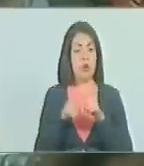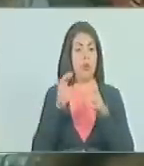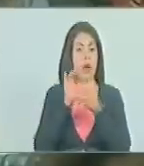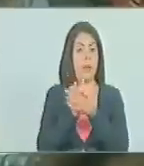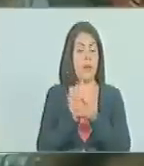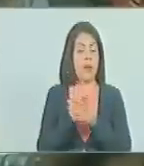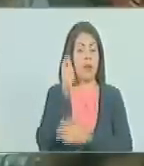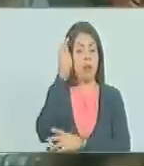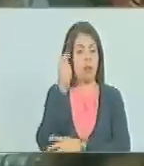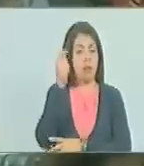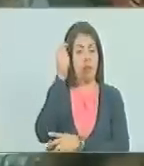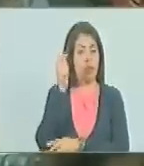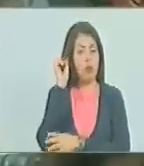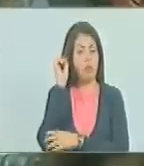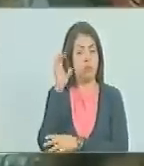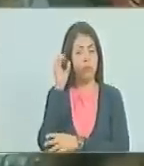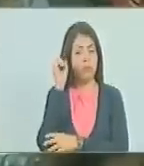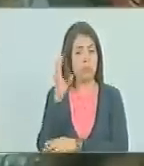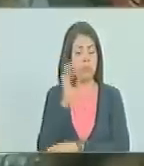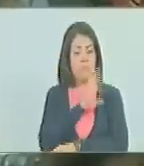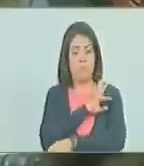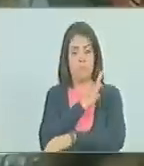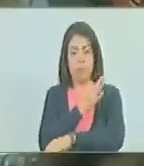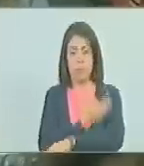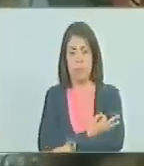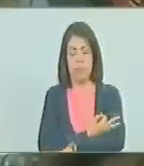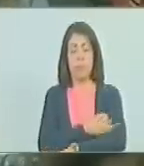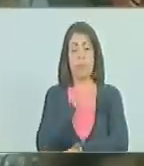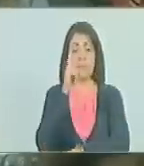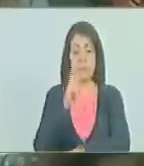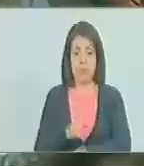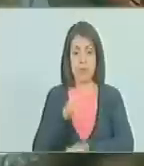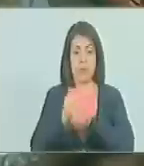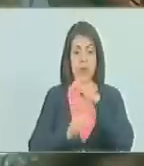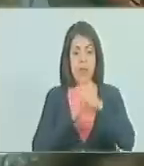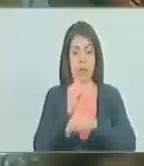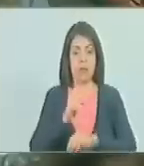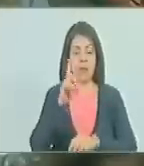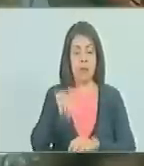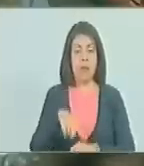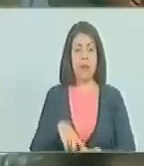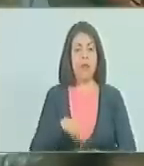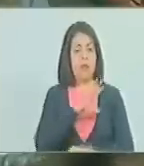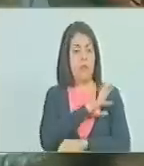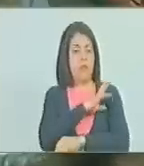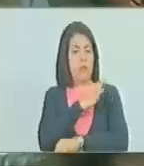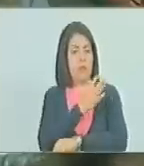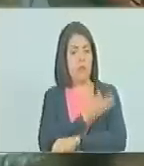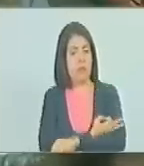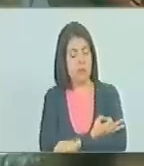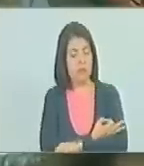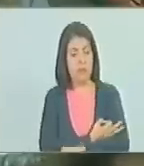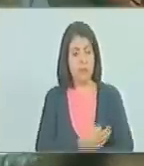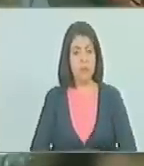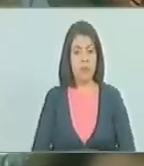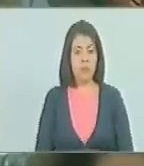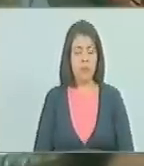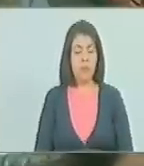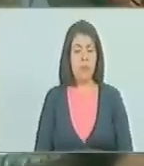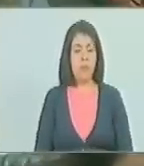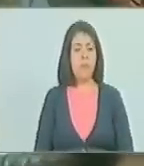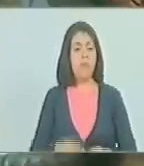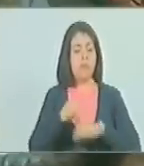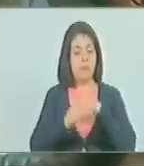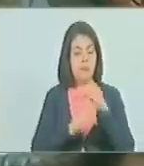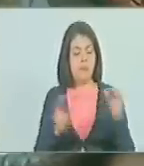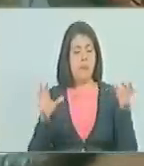amistad parlamentaria se fortalece y se crea también para fortalecer y para